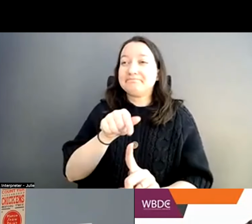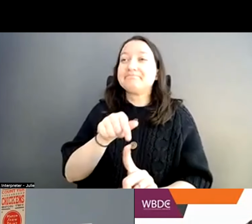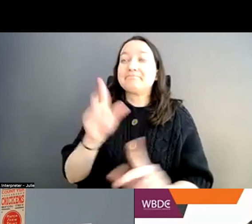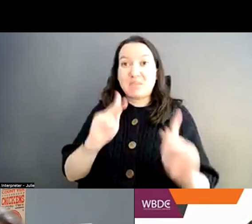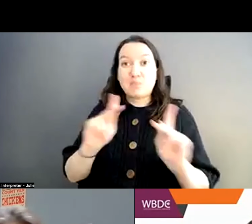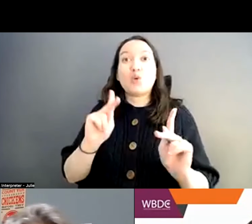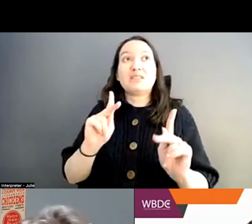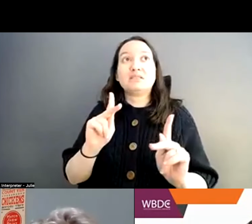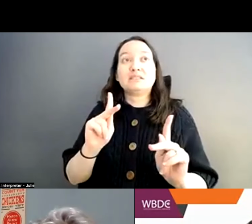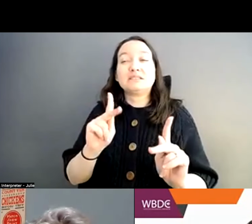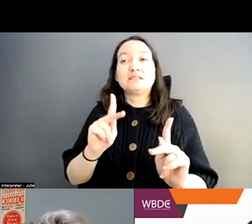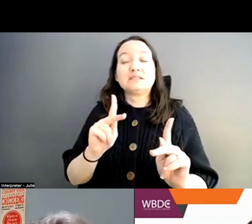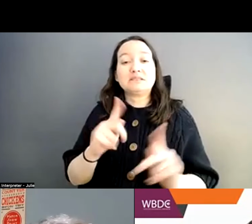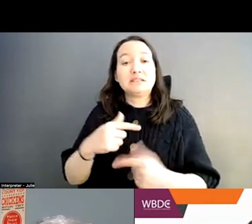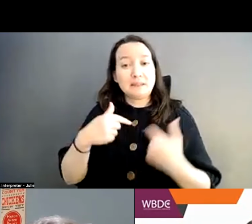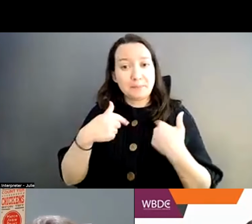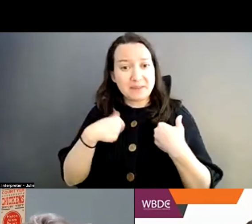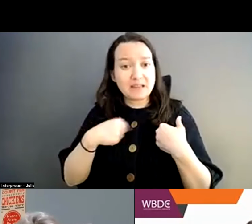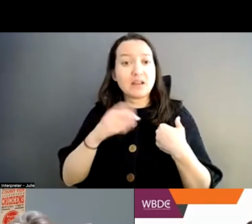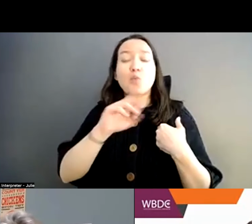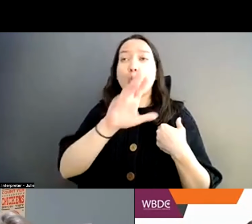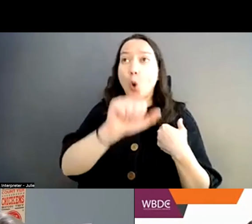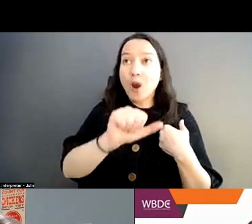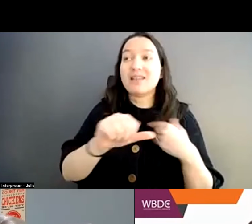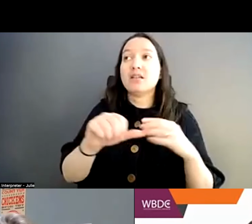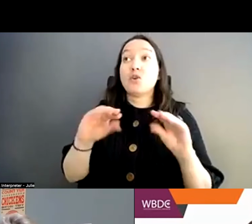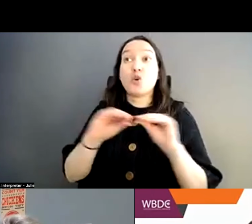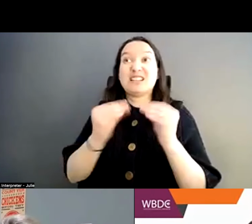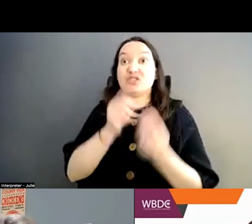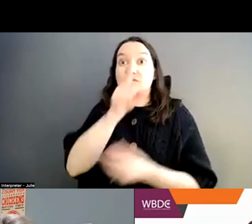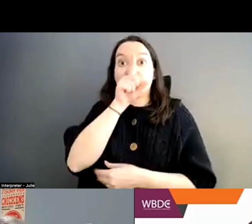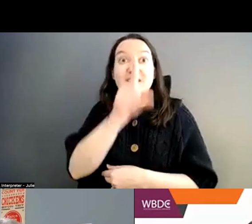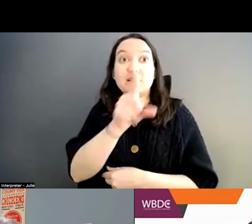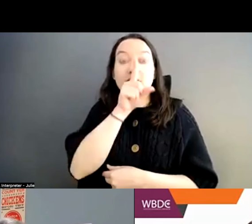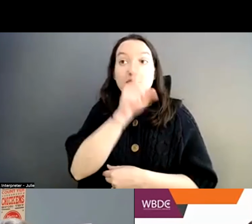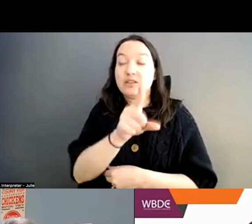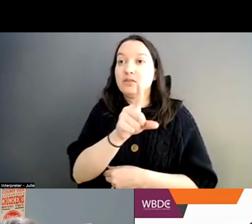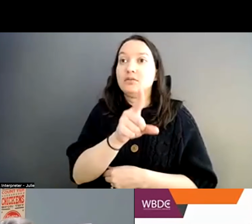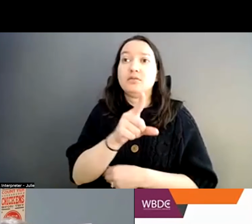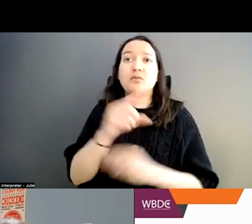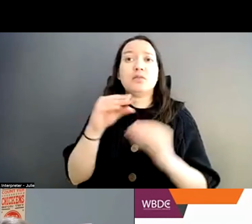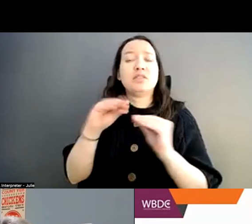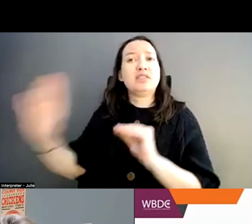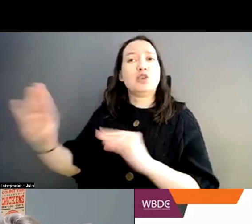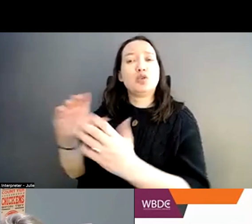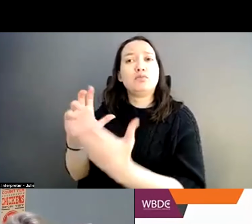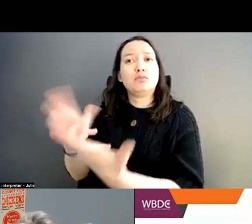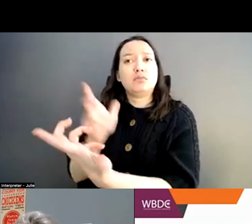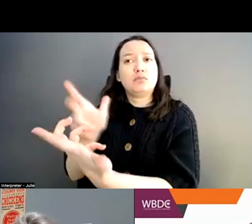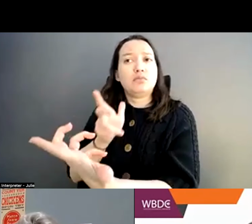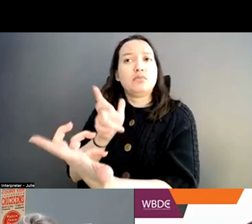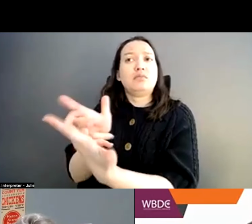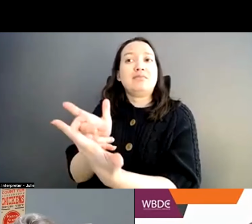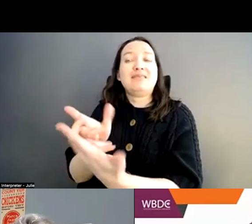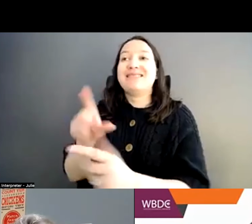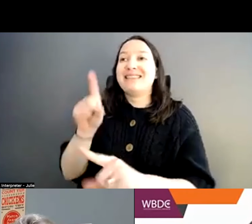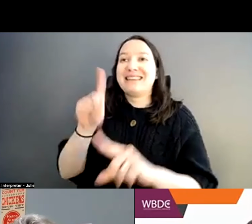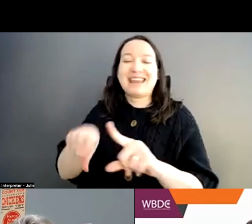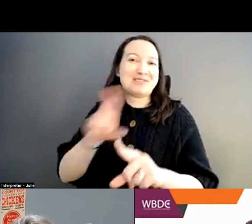y preguntan si conocemos o sabemos de una persona que puede colaborar